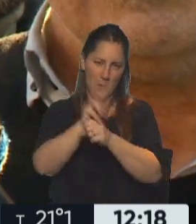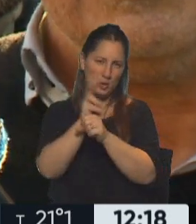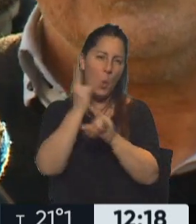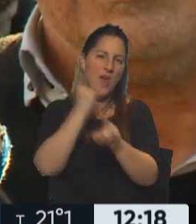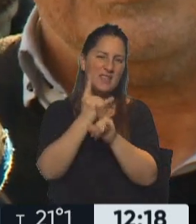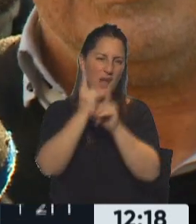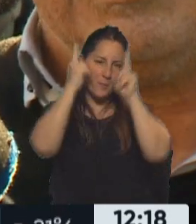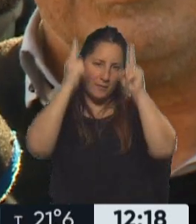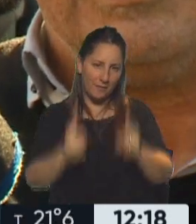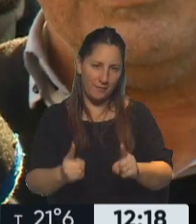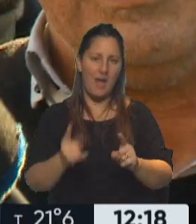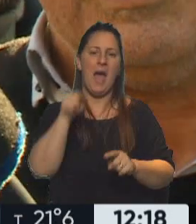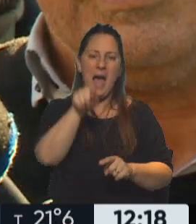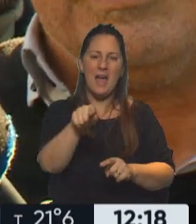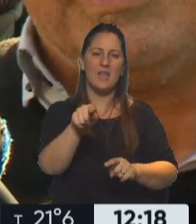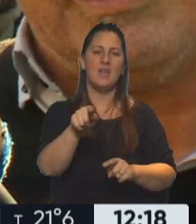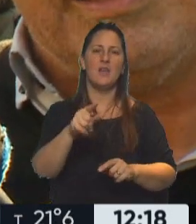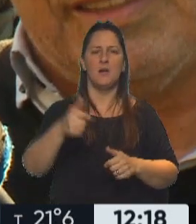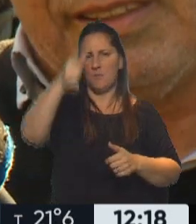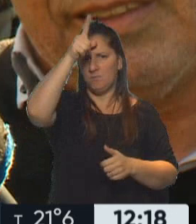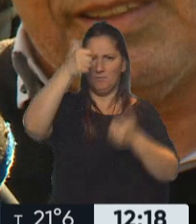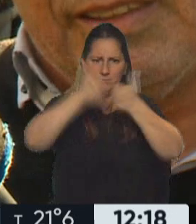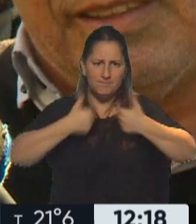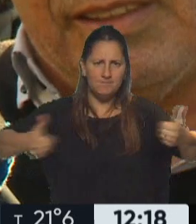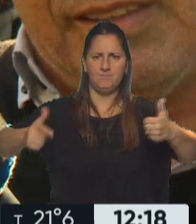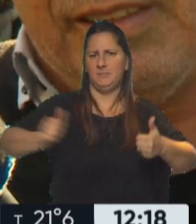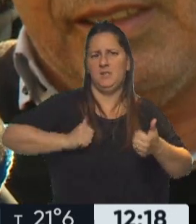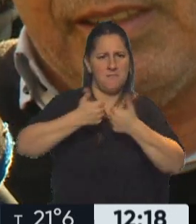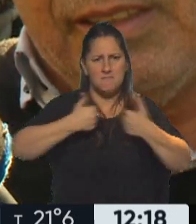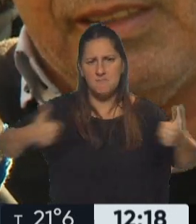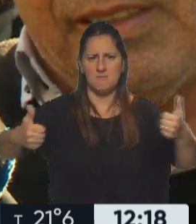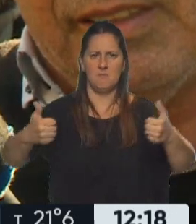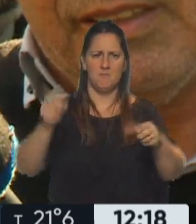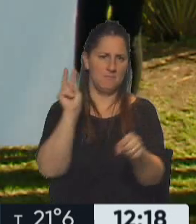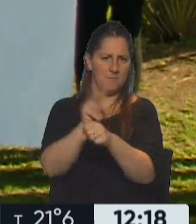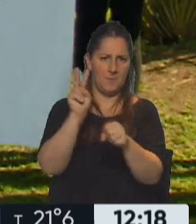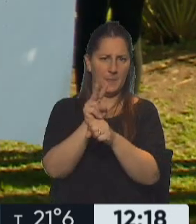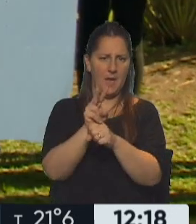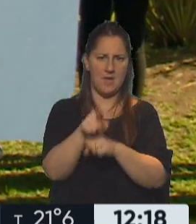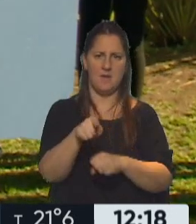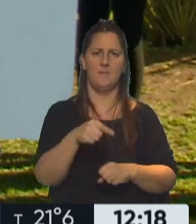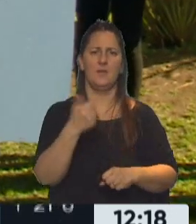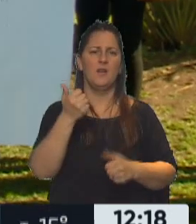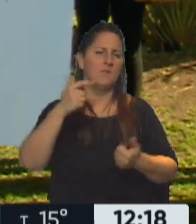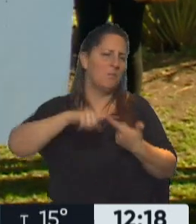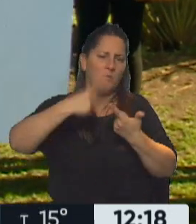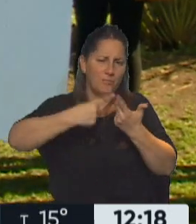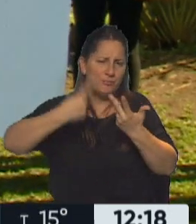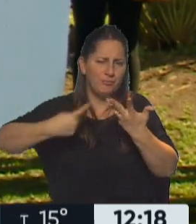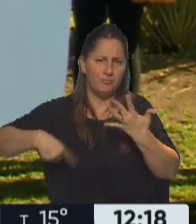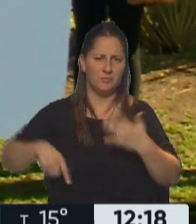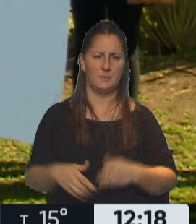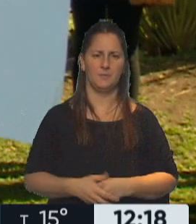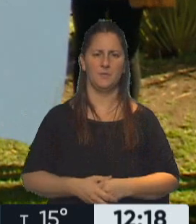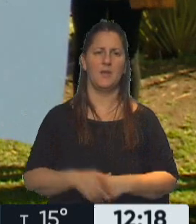permanente. Donde se instalen las Fuerzas Armadas, las fuerzas que dependan, las fuerzas federales, albatros, anfibios. De